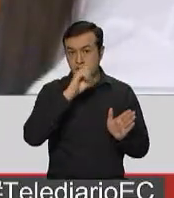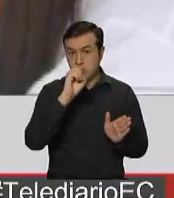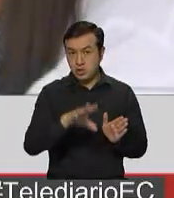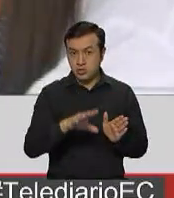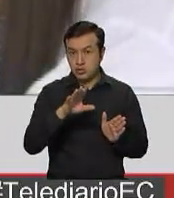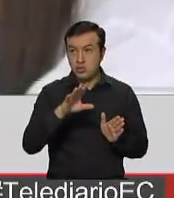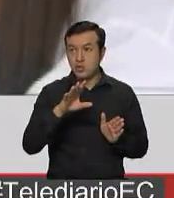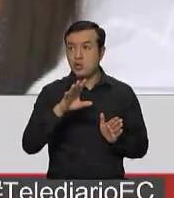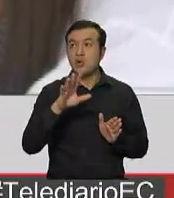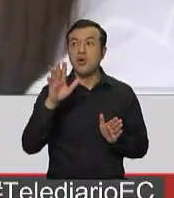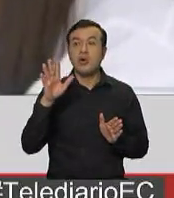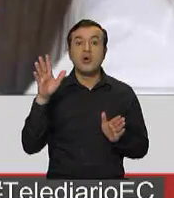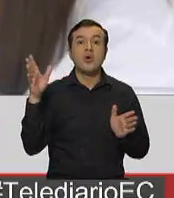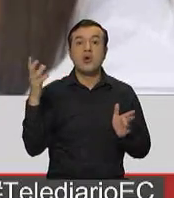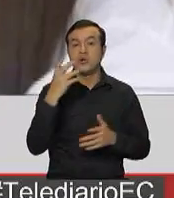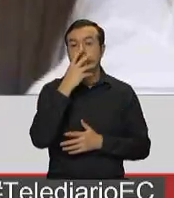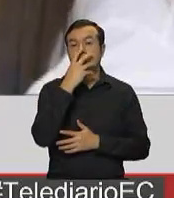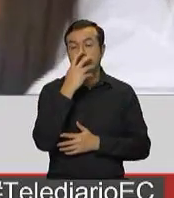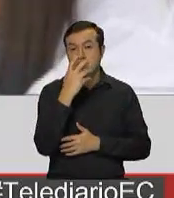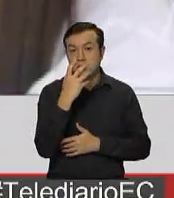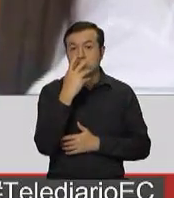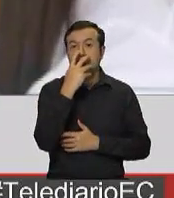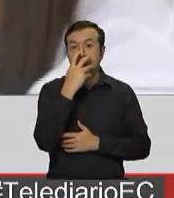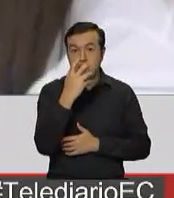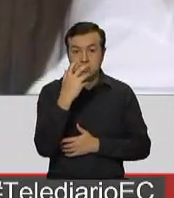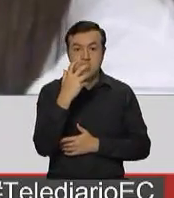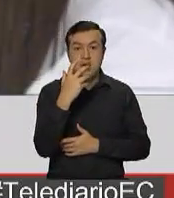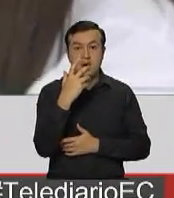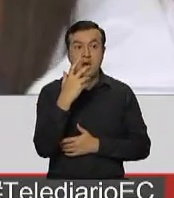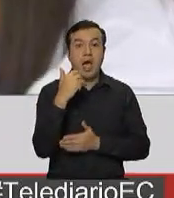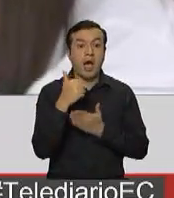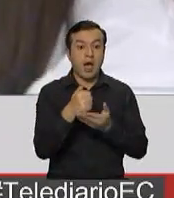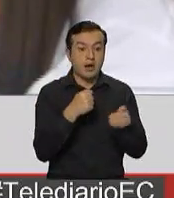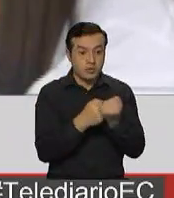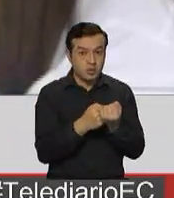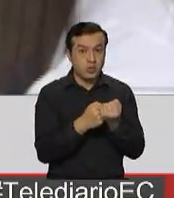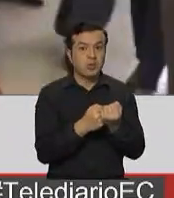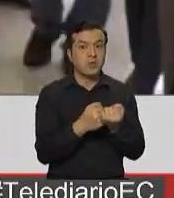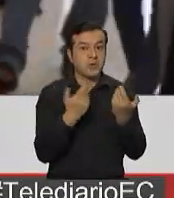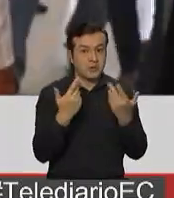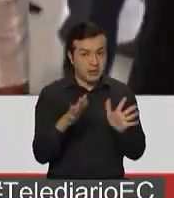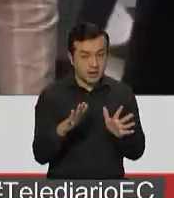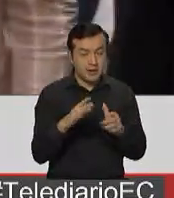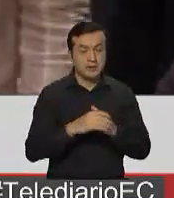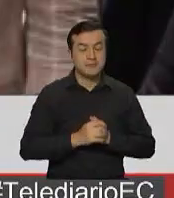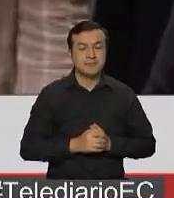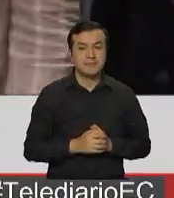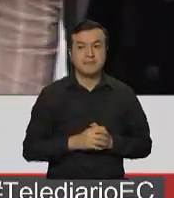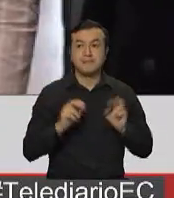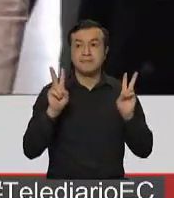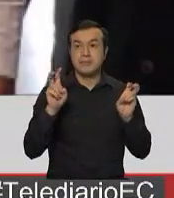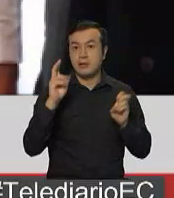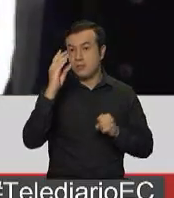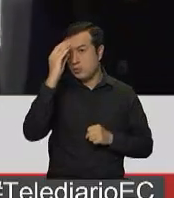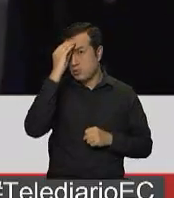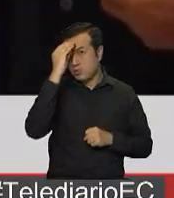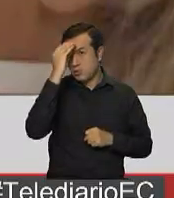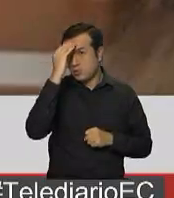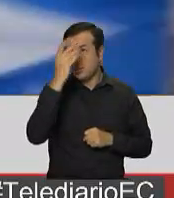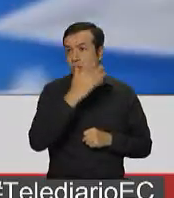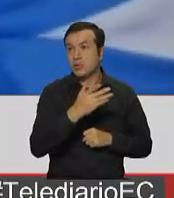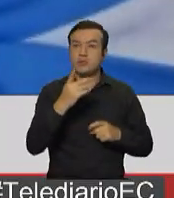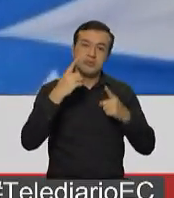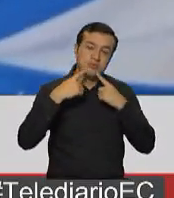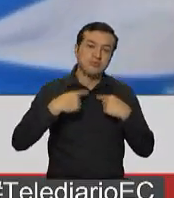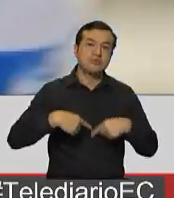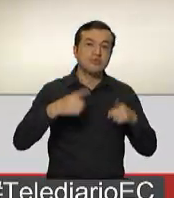unos condensadores de oxígeno que también van a venir para Guayaquil, que ya están en Quito. En lo referente a educación, la alcaldesa Viteri hizo un